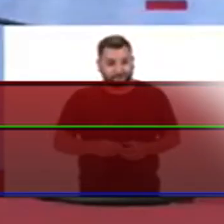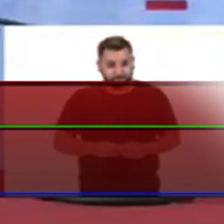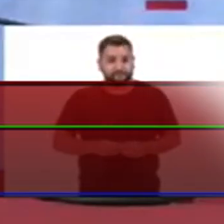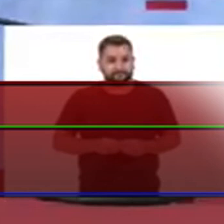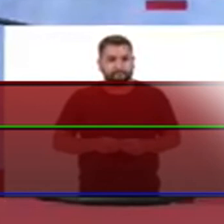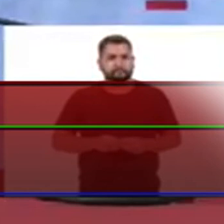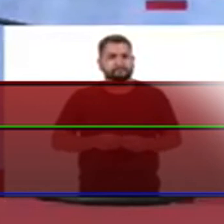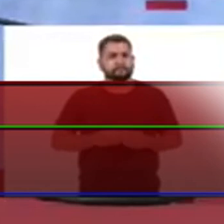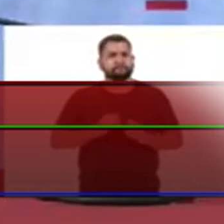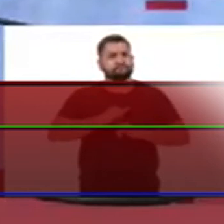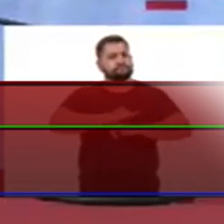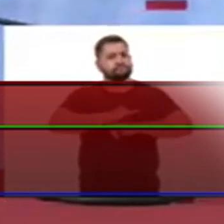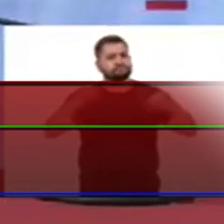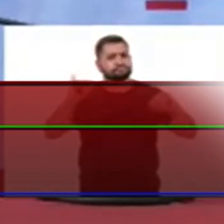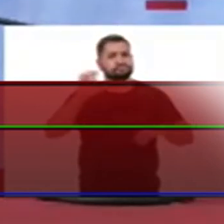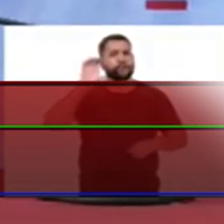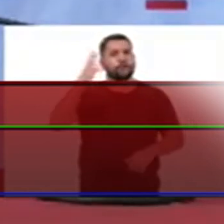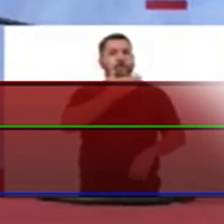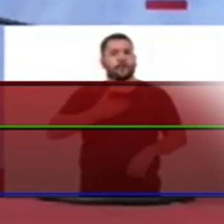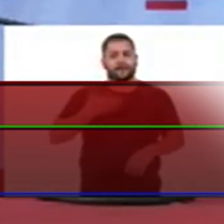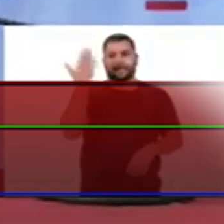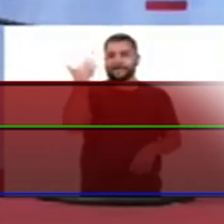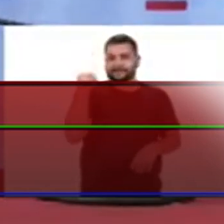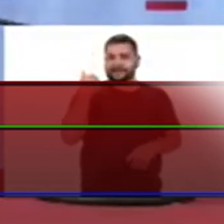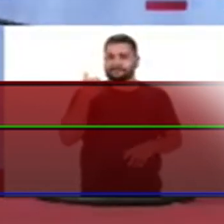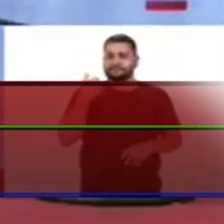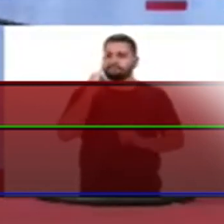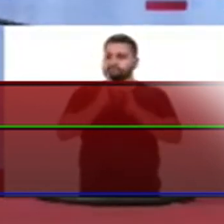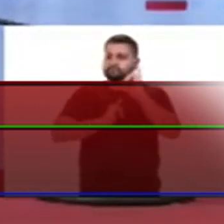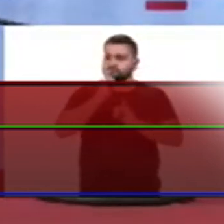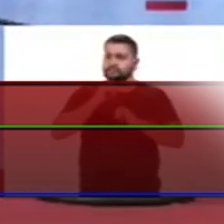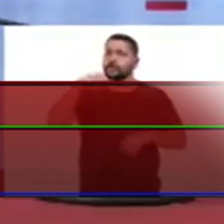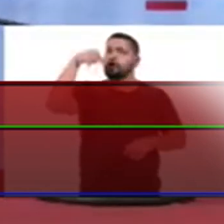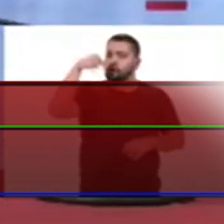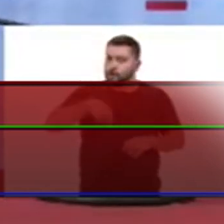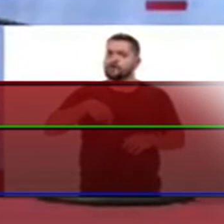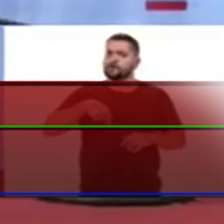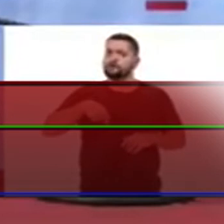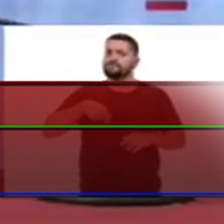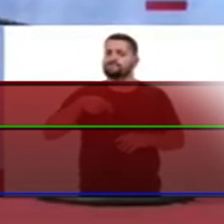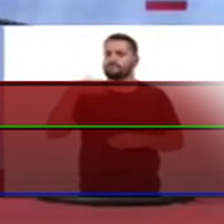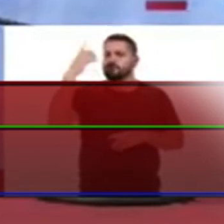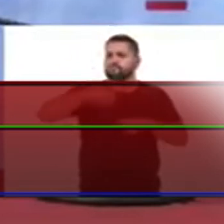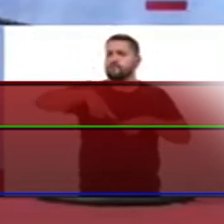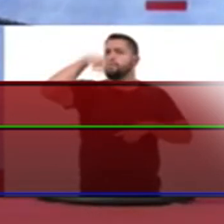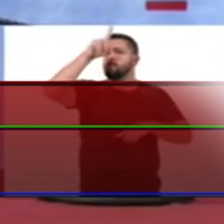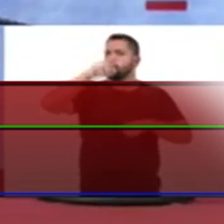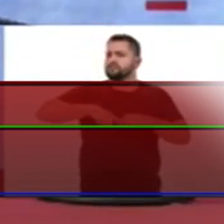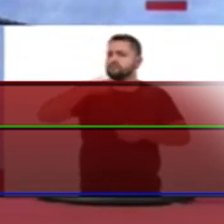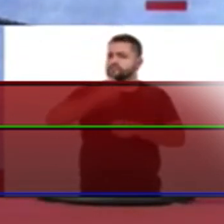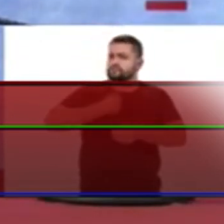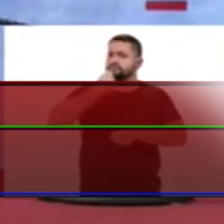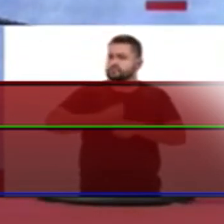Luego de los anuncios del señor gobernador del día de ayer, realizamos hoy una extensa e intensa jornada de trabajo y